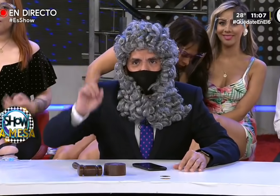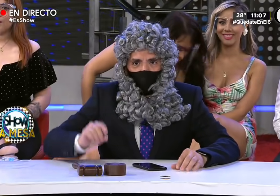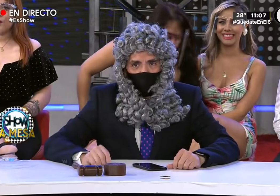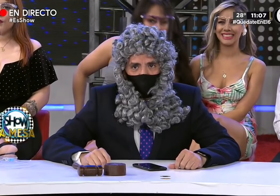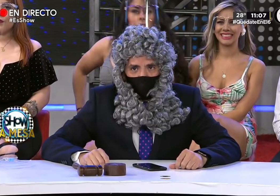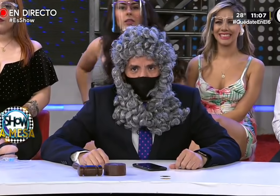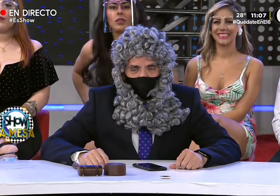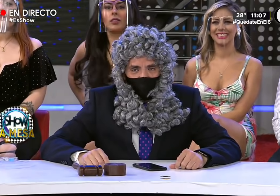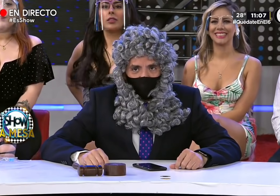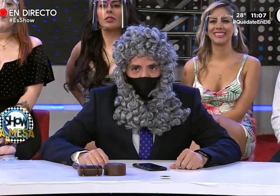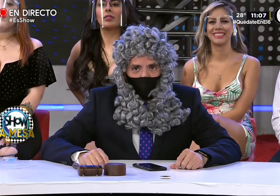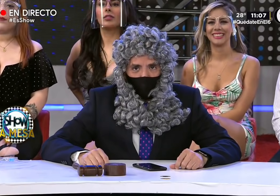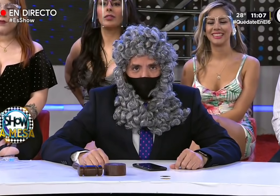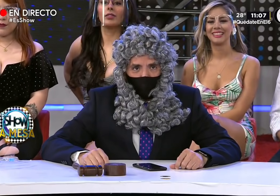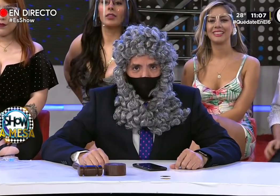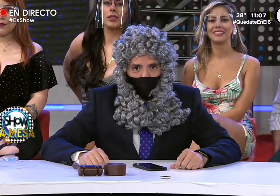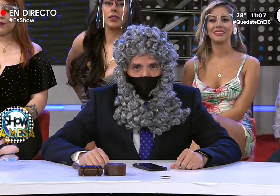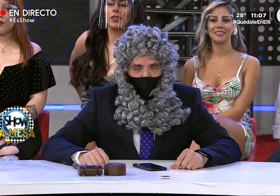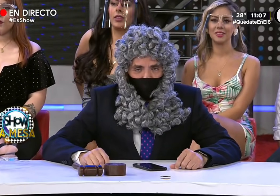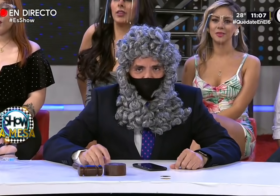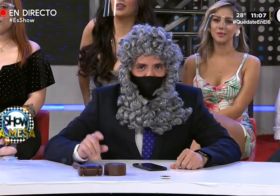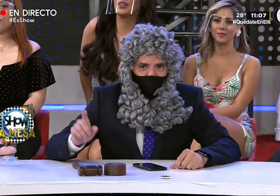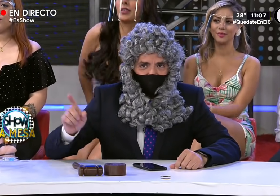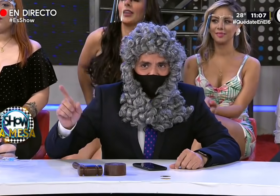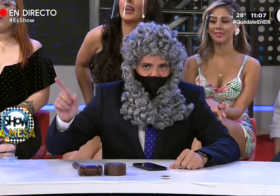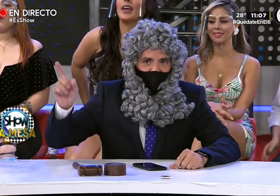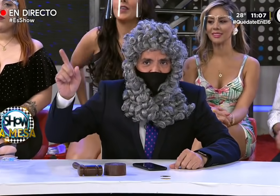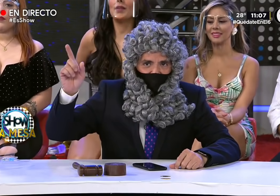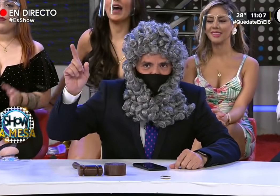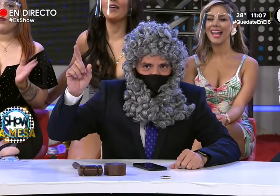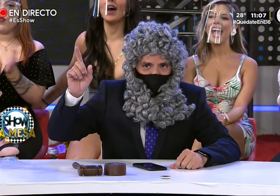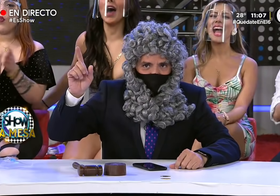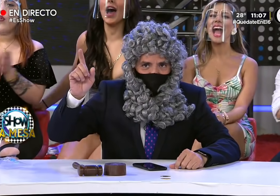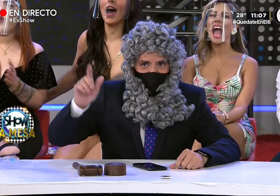primer video. Lo presenta Florecita.